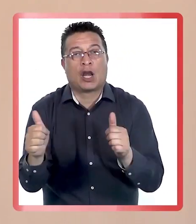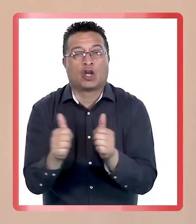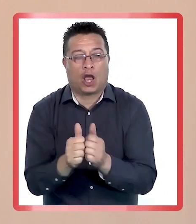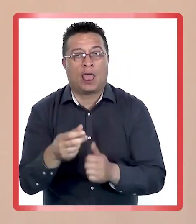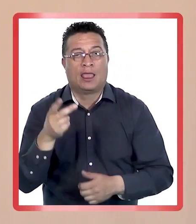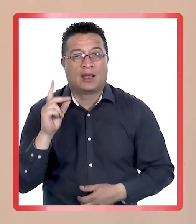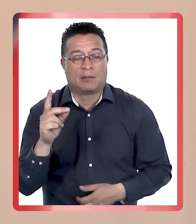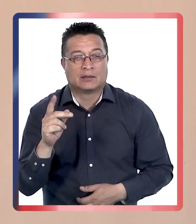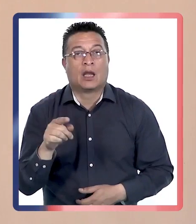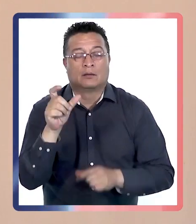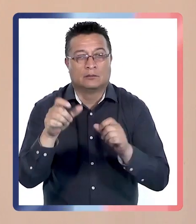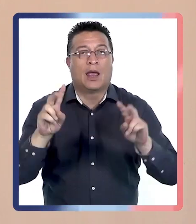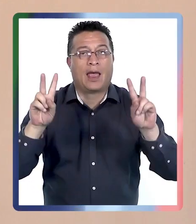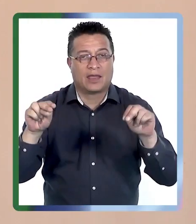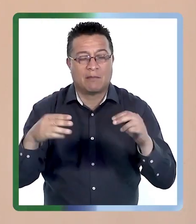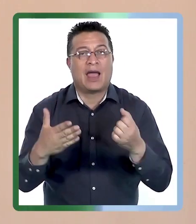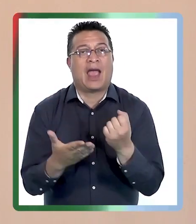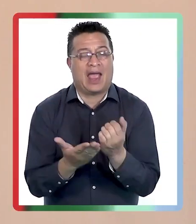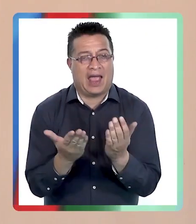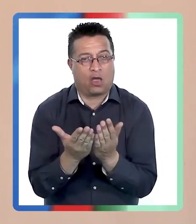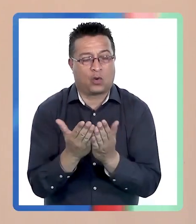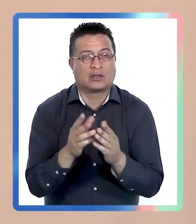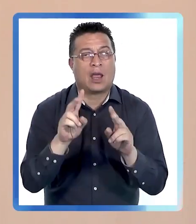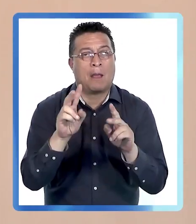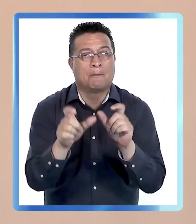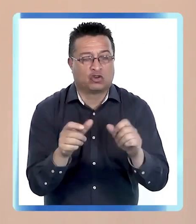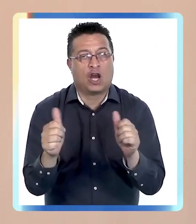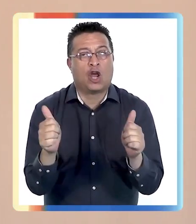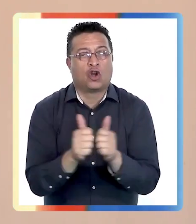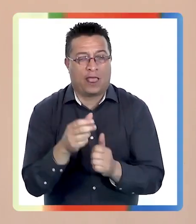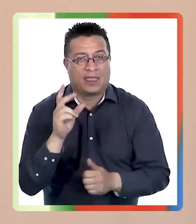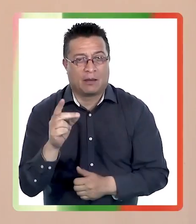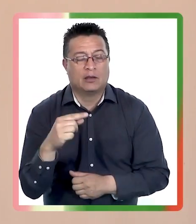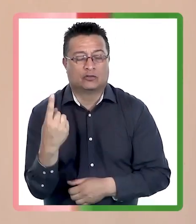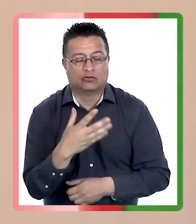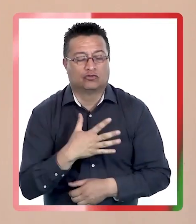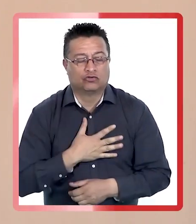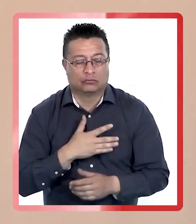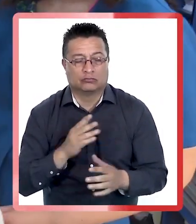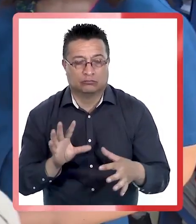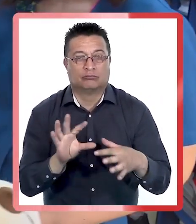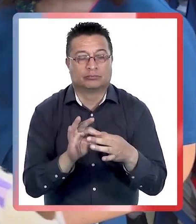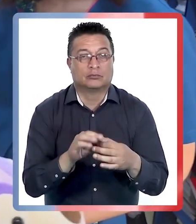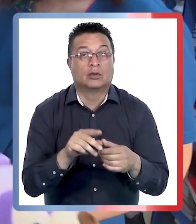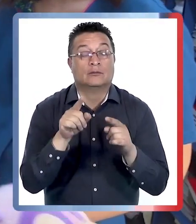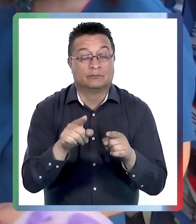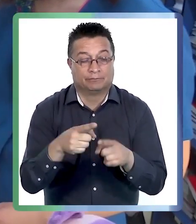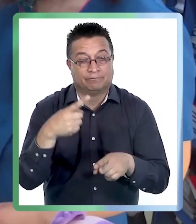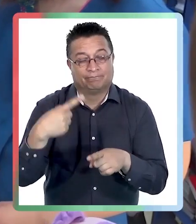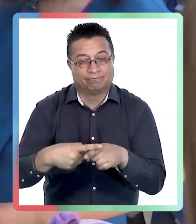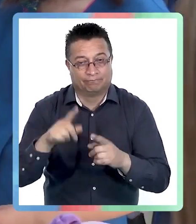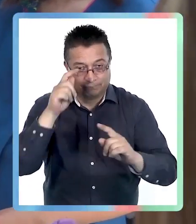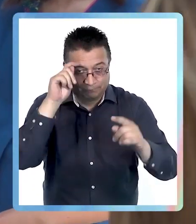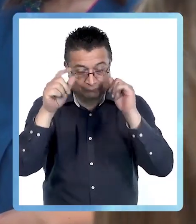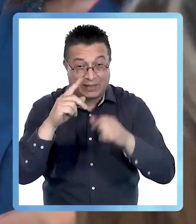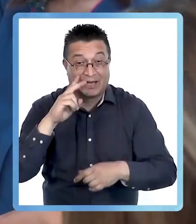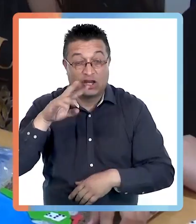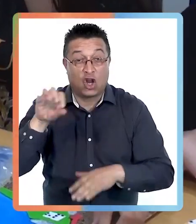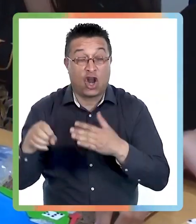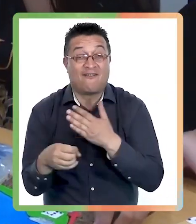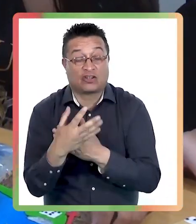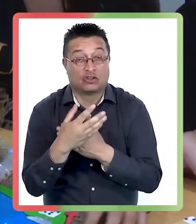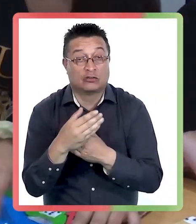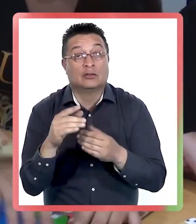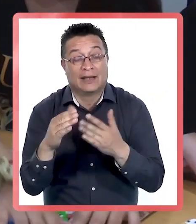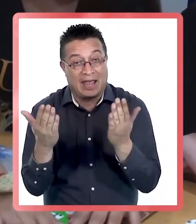con discapacidad y sobre todo en la temática de Educación para personas con discapacidad que los que nosotros nos atañe el espacio de cocreación e